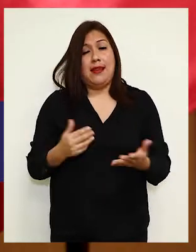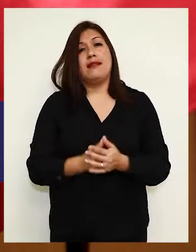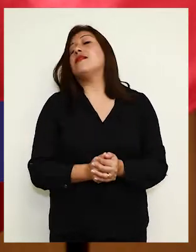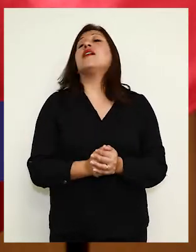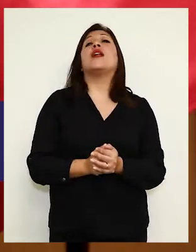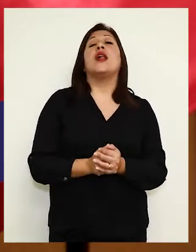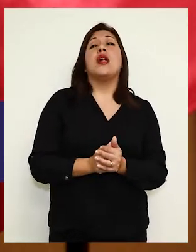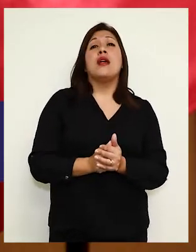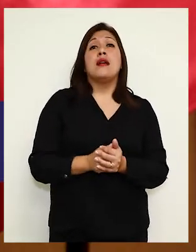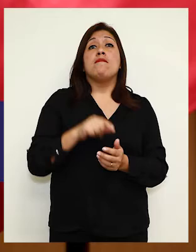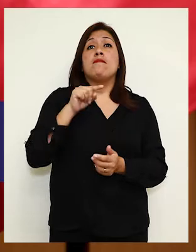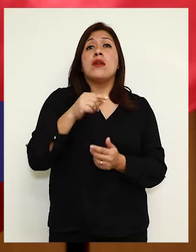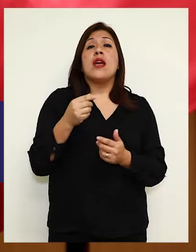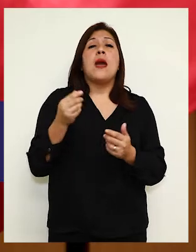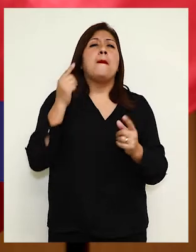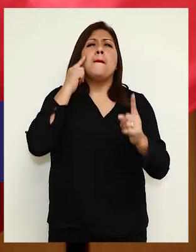salud.